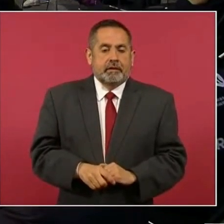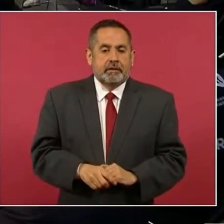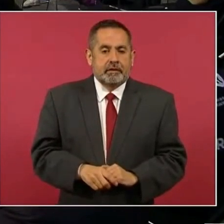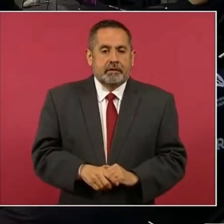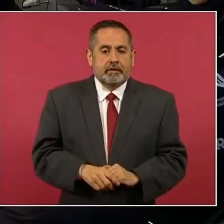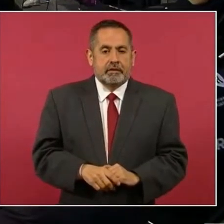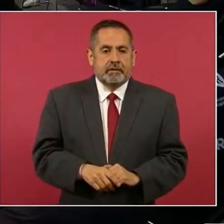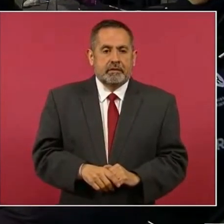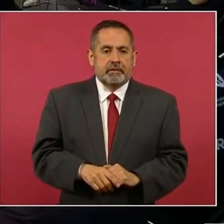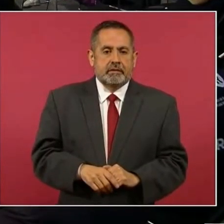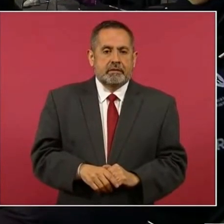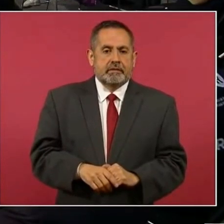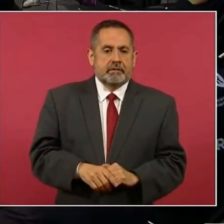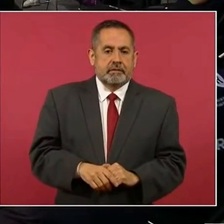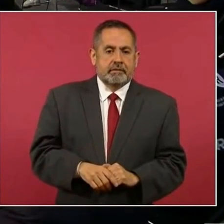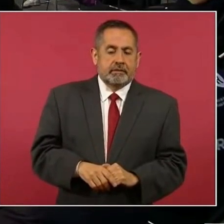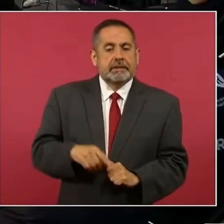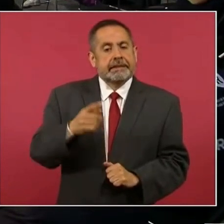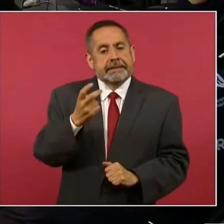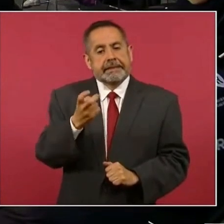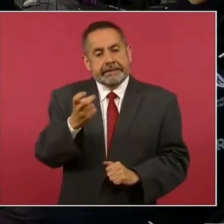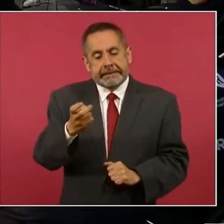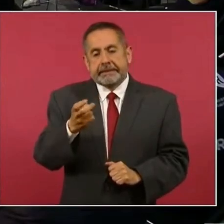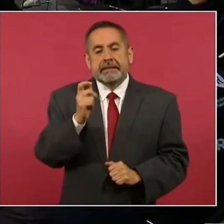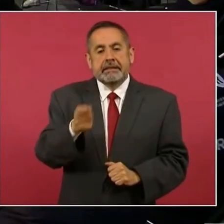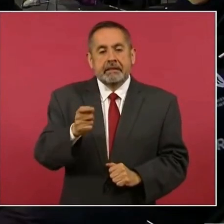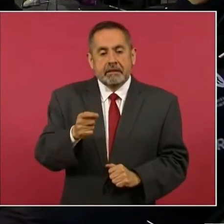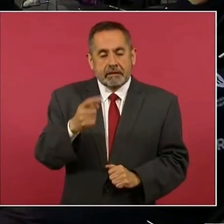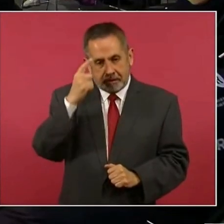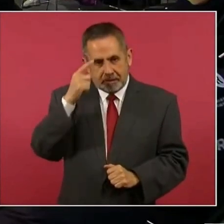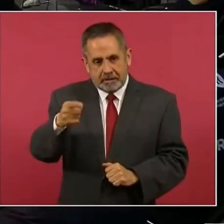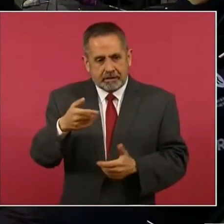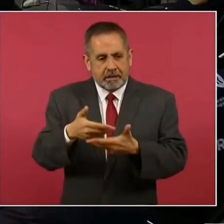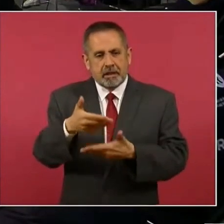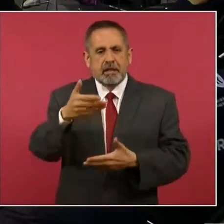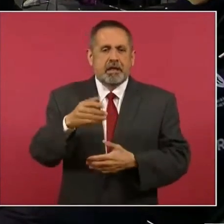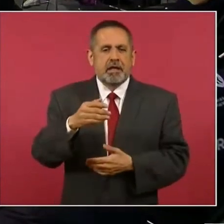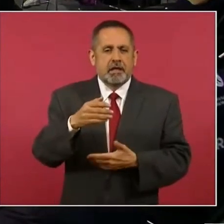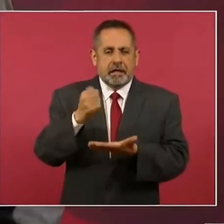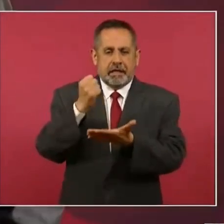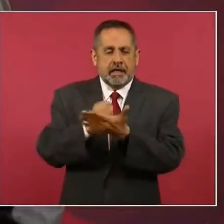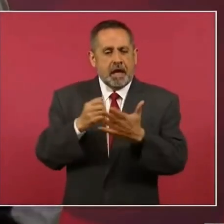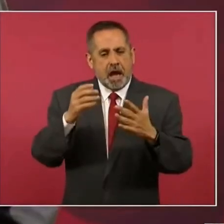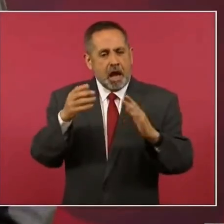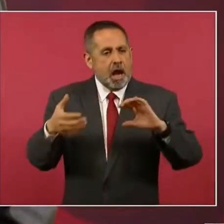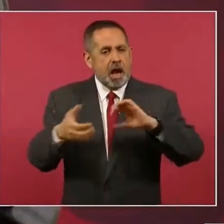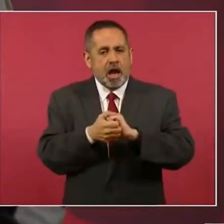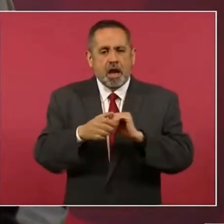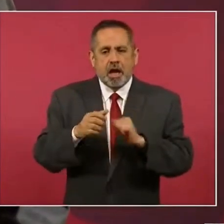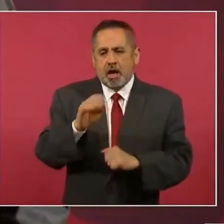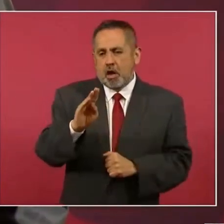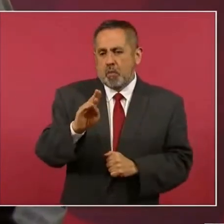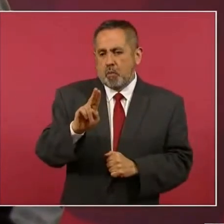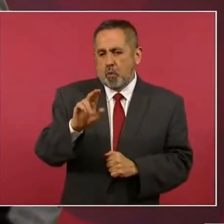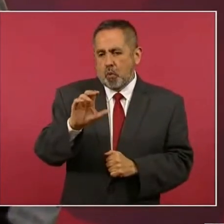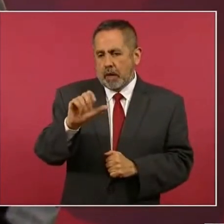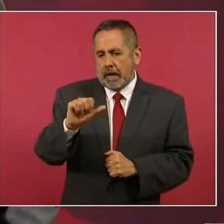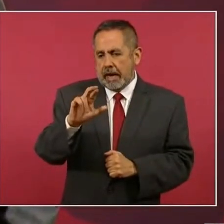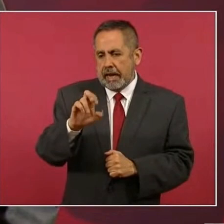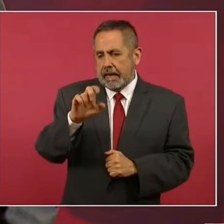no se podía. Bueno, de ahí viene los tratados de Bucareli, por lo mismo.